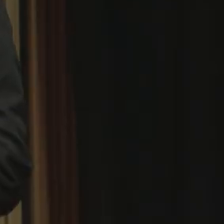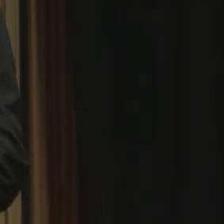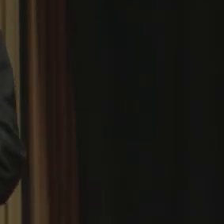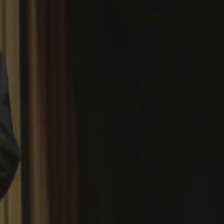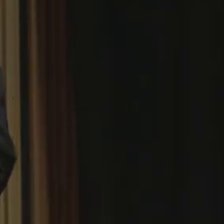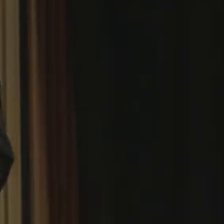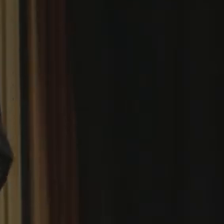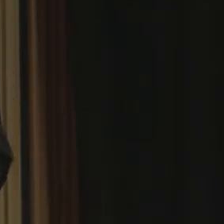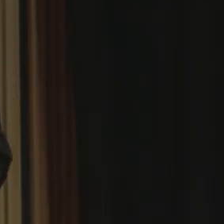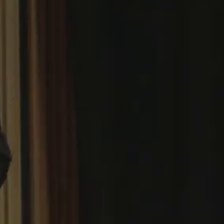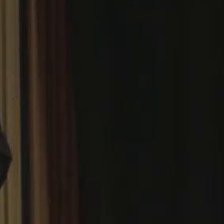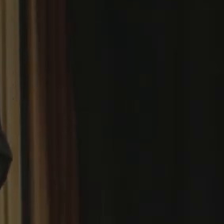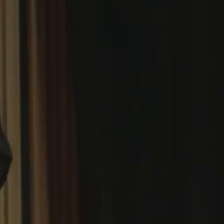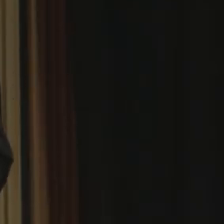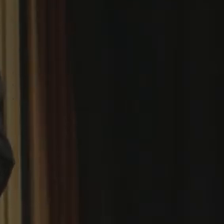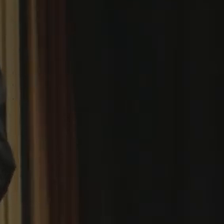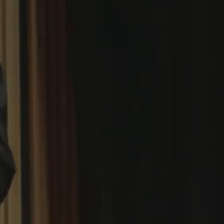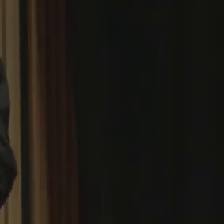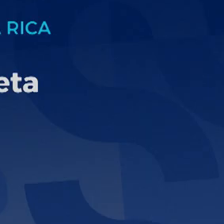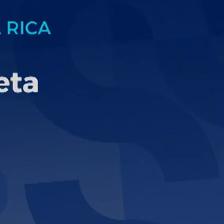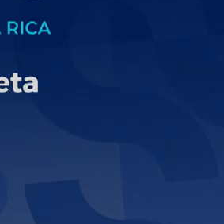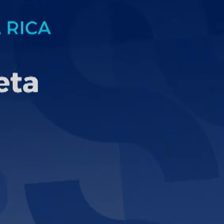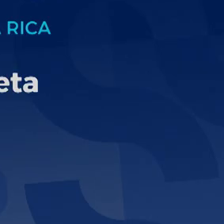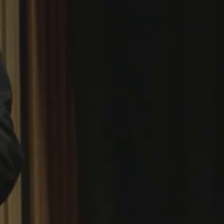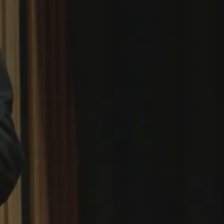Muy buenos días, señoras y señores.